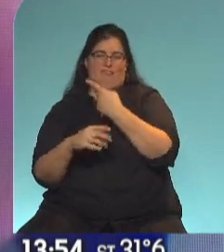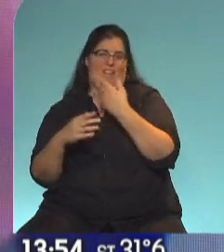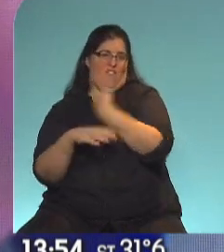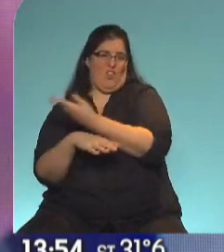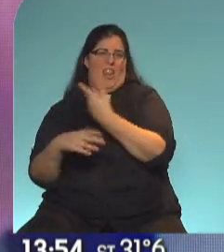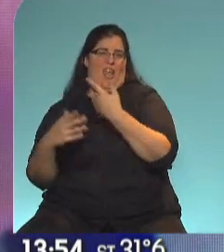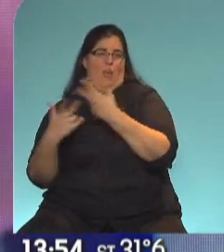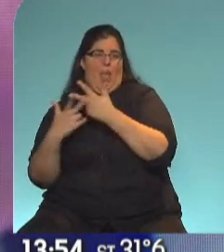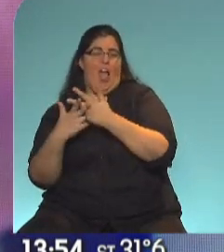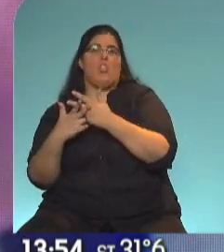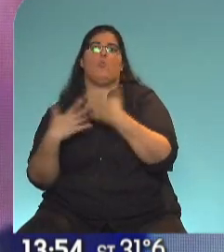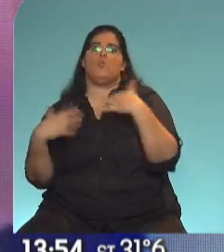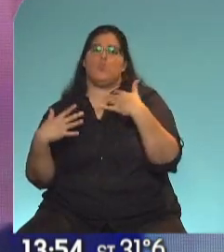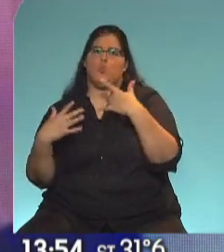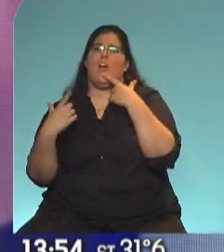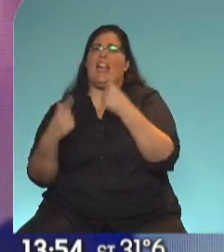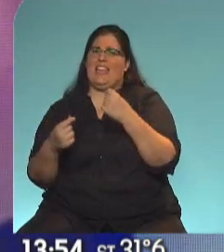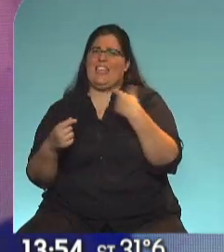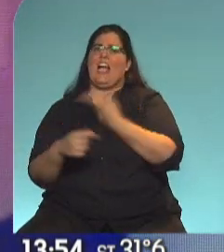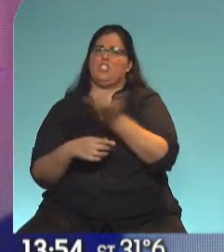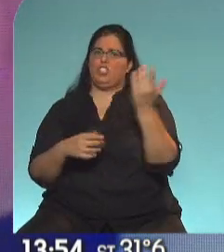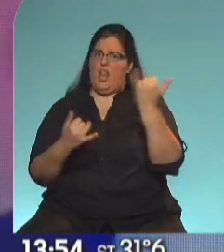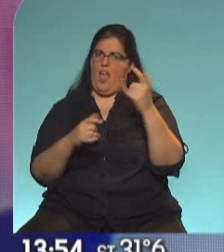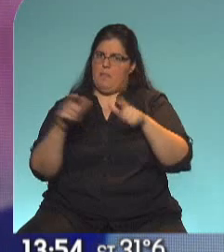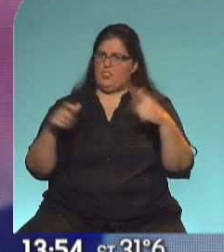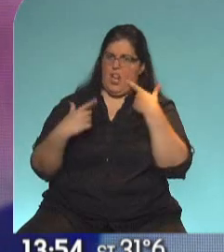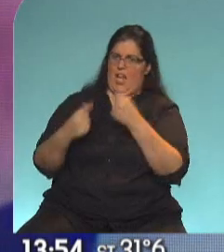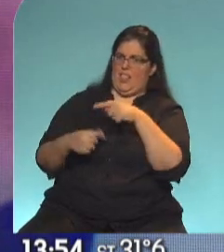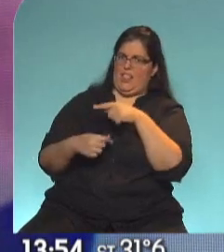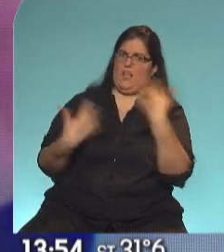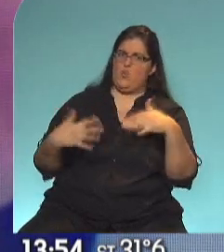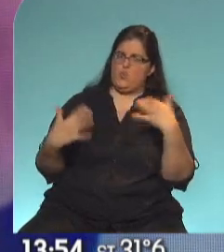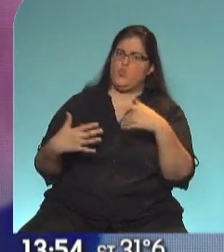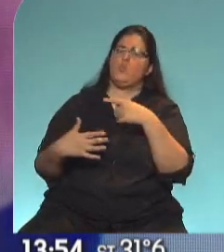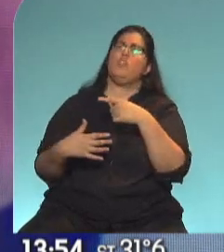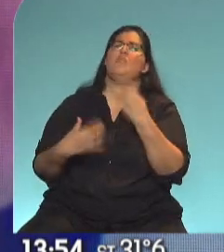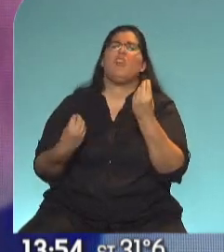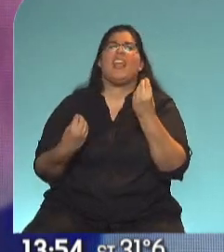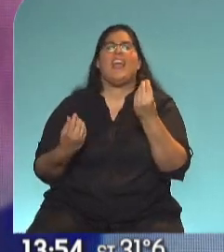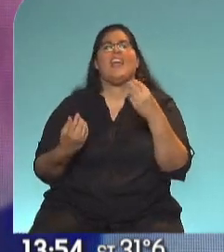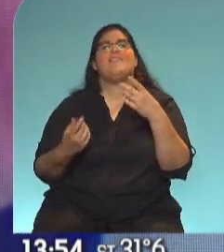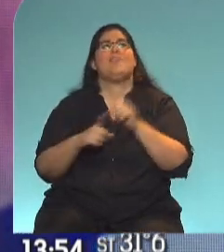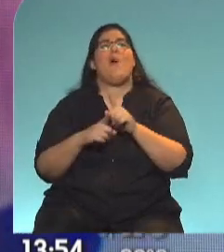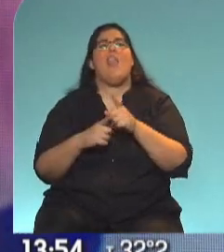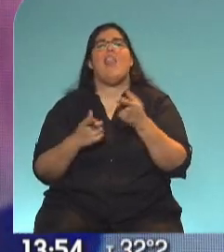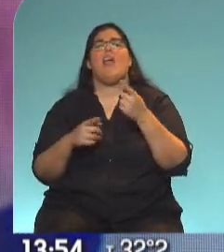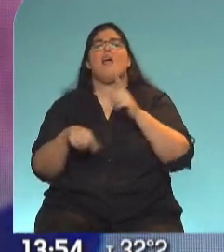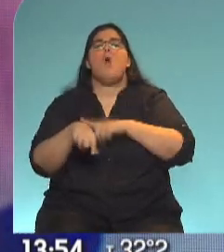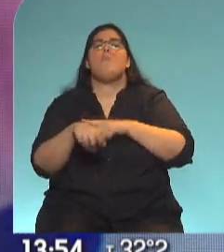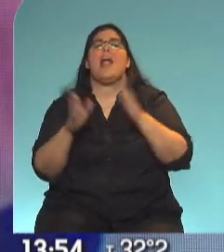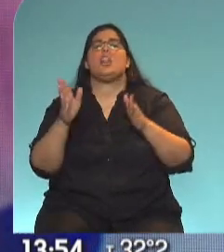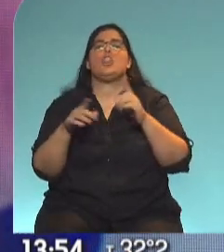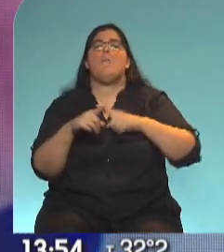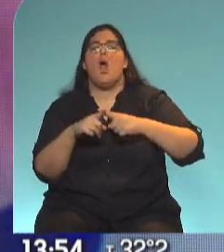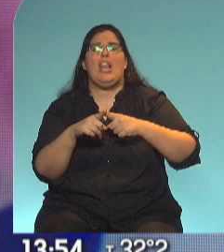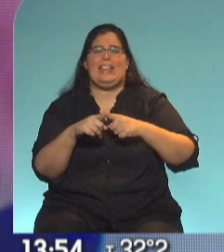fuerte crítica social, porque más que nada por esto de qué falta de timing político, podríamos decir. Italia